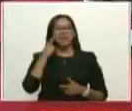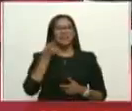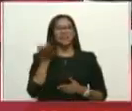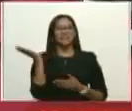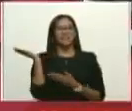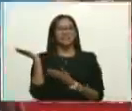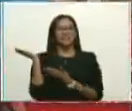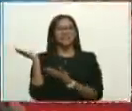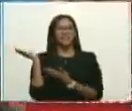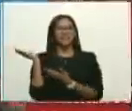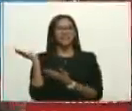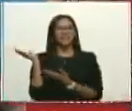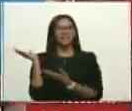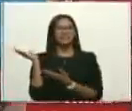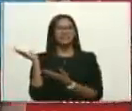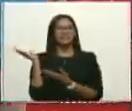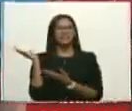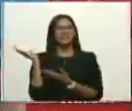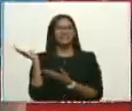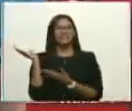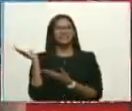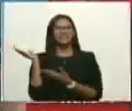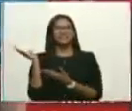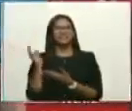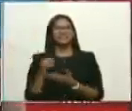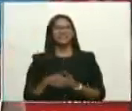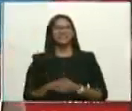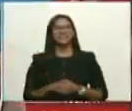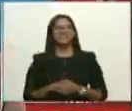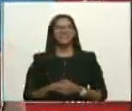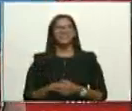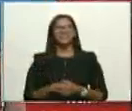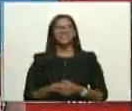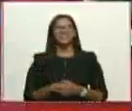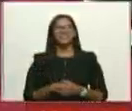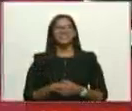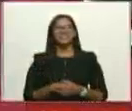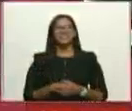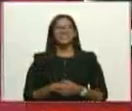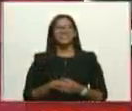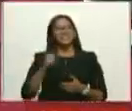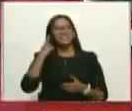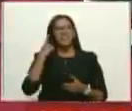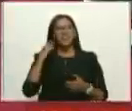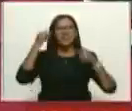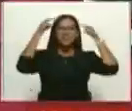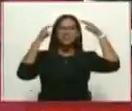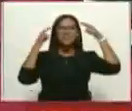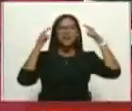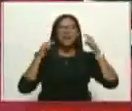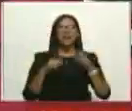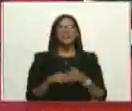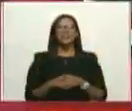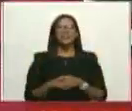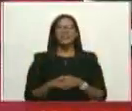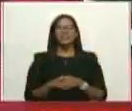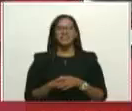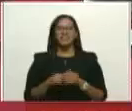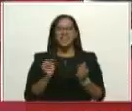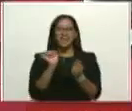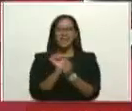delegaciones. Está. Aquí está, ¿ves? Lula. Mire, tú sabes que cuando Chávez salió de la cárcel de la